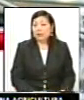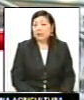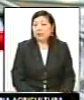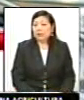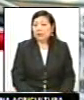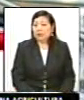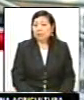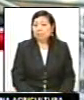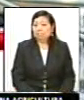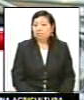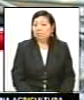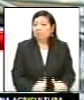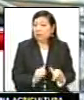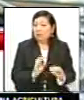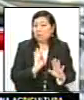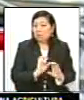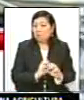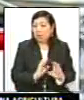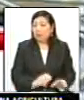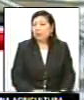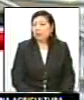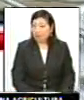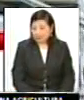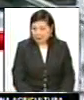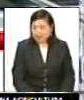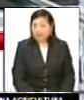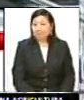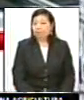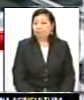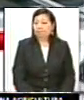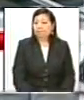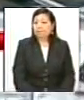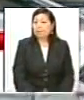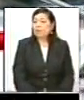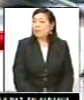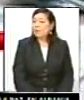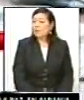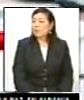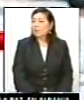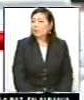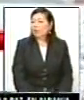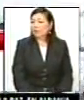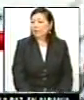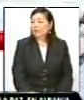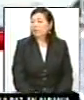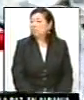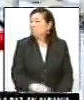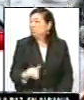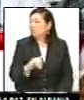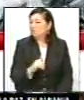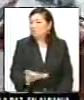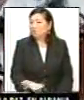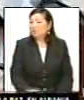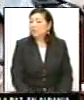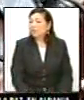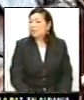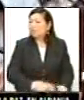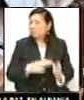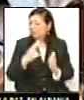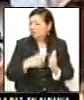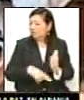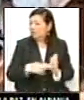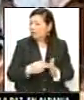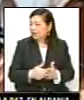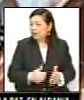solamente para dejar constancia. Correcto, congresista García Belaúnde, tiene usted la palabra. En igual sentido, presidente, si revisamos